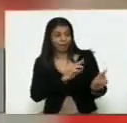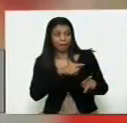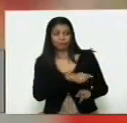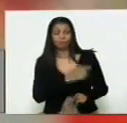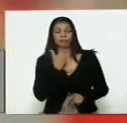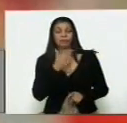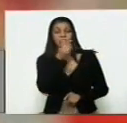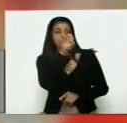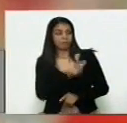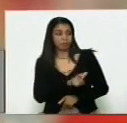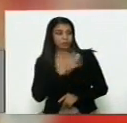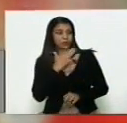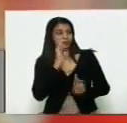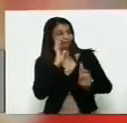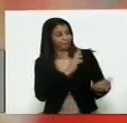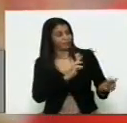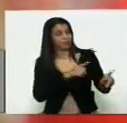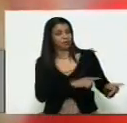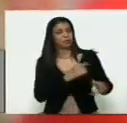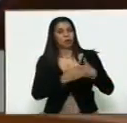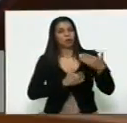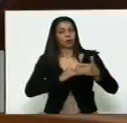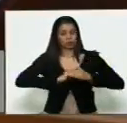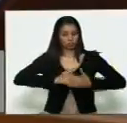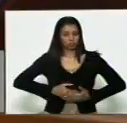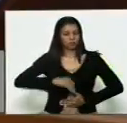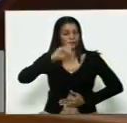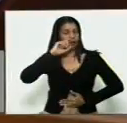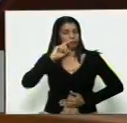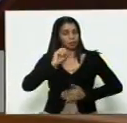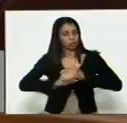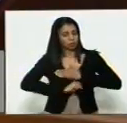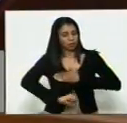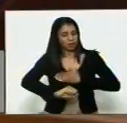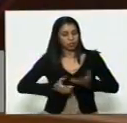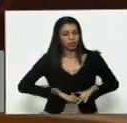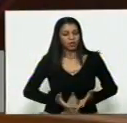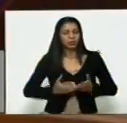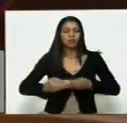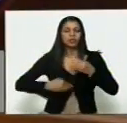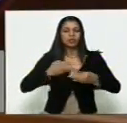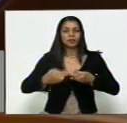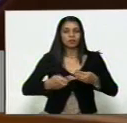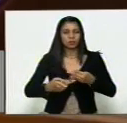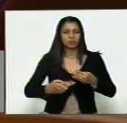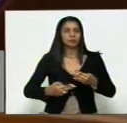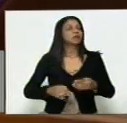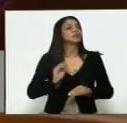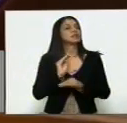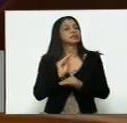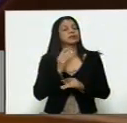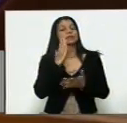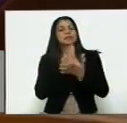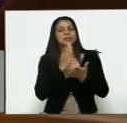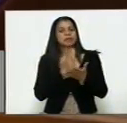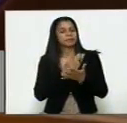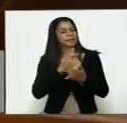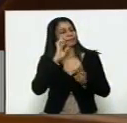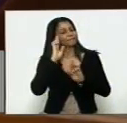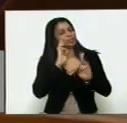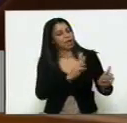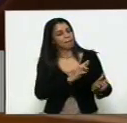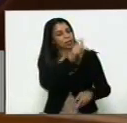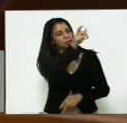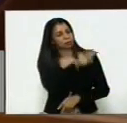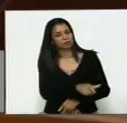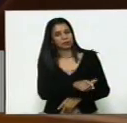y armonioso del proceso de gestación, el parto, el nacimiento y el posparto, siempre que garanticen el respeto a la dignidad y